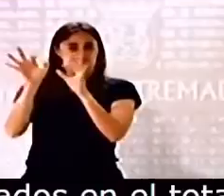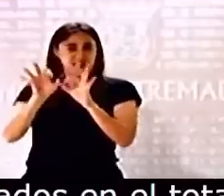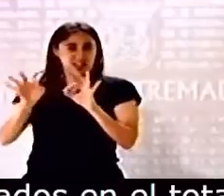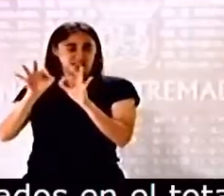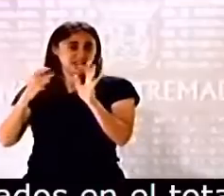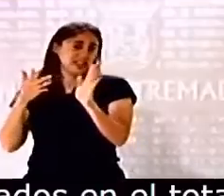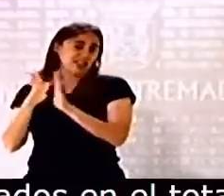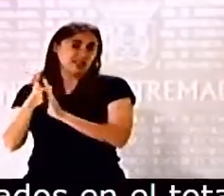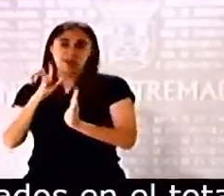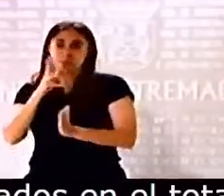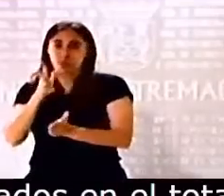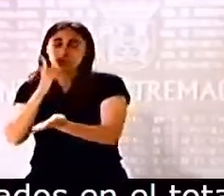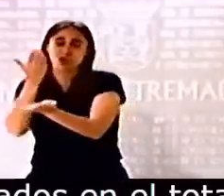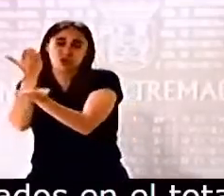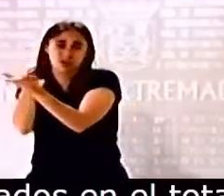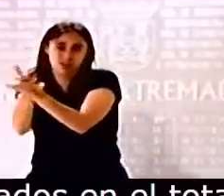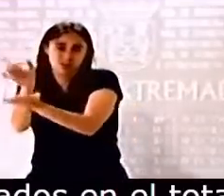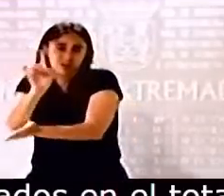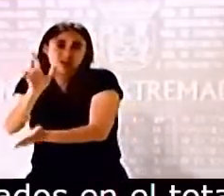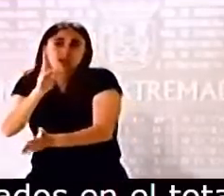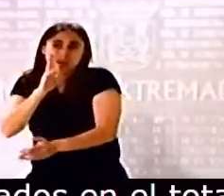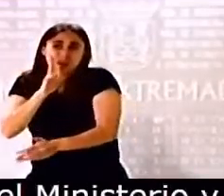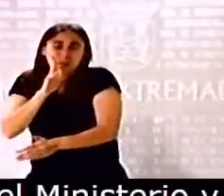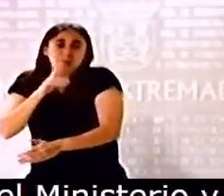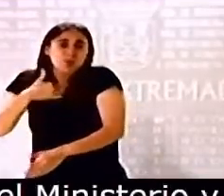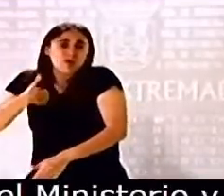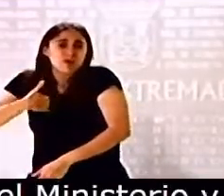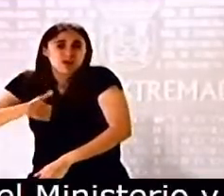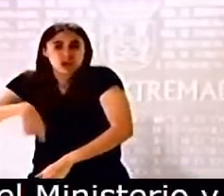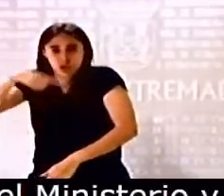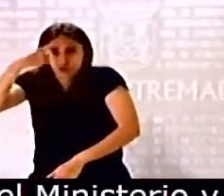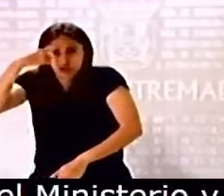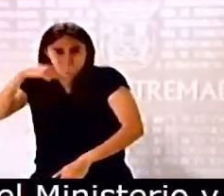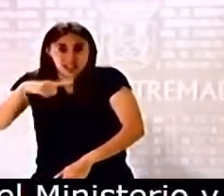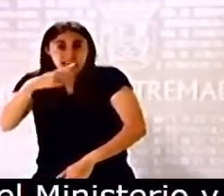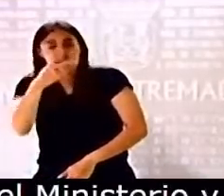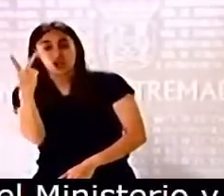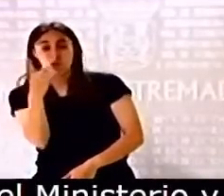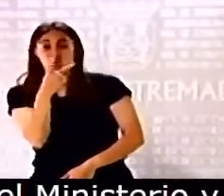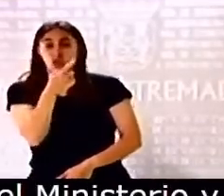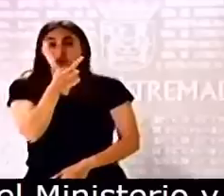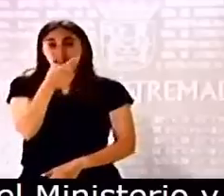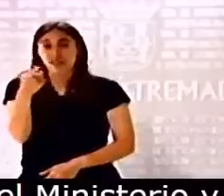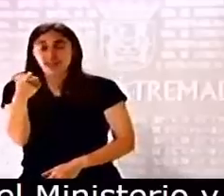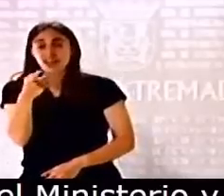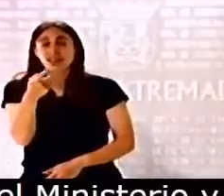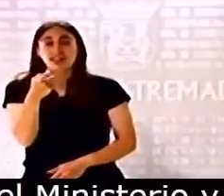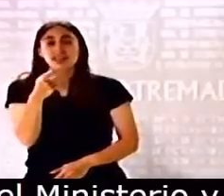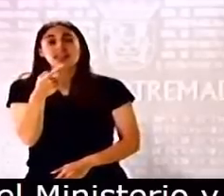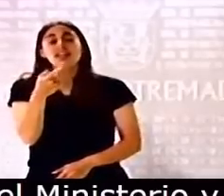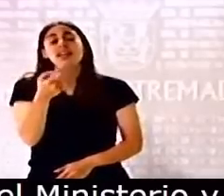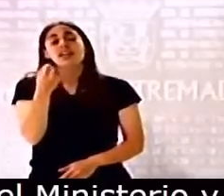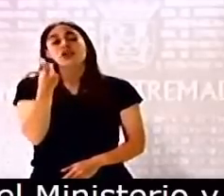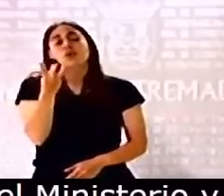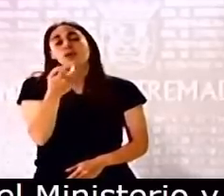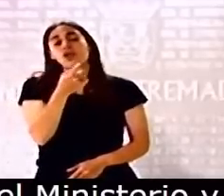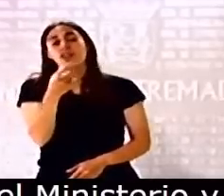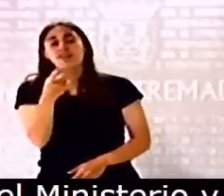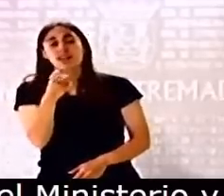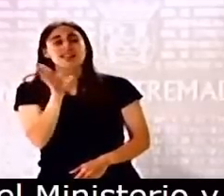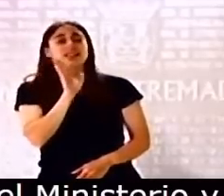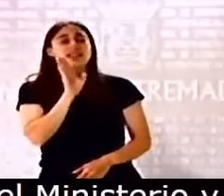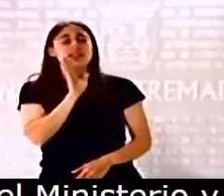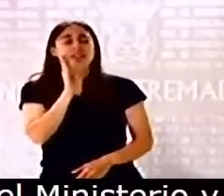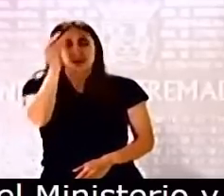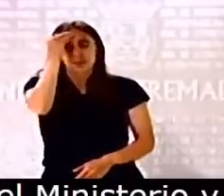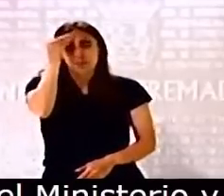pedir. Están más que aclarados. Esas discrepancias que se producen entre los datos a las que usted se refiere, y creo que además se lo he